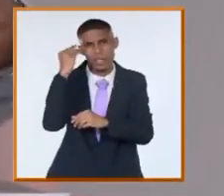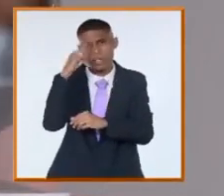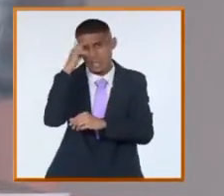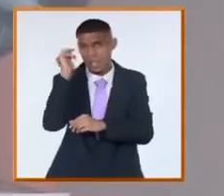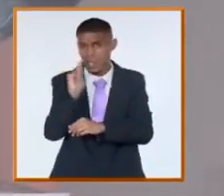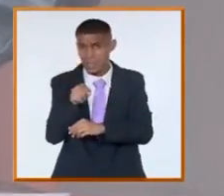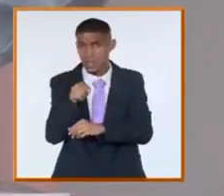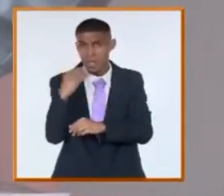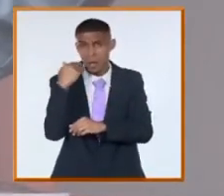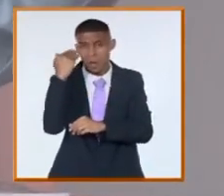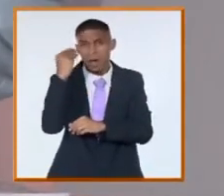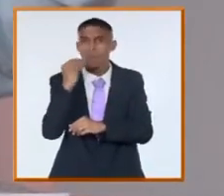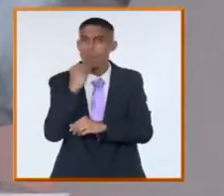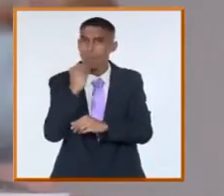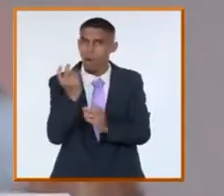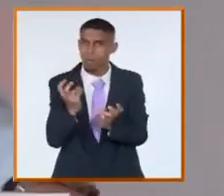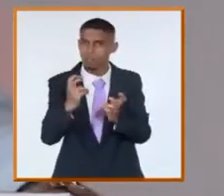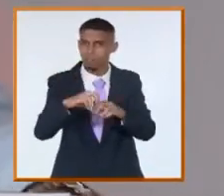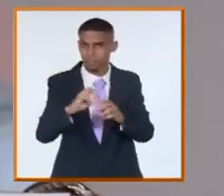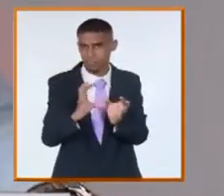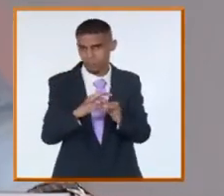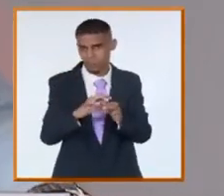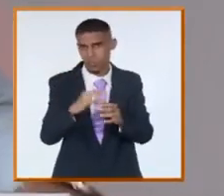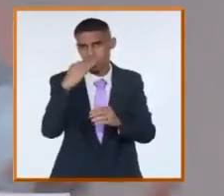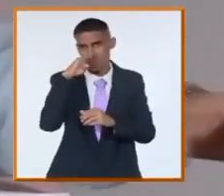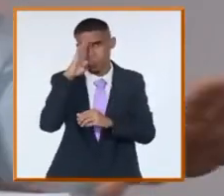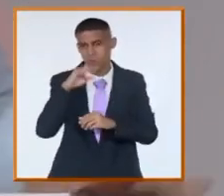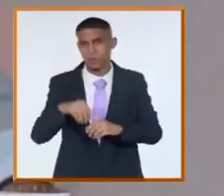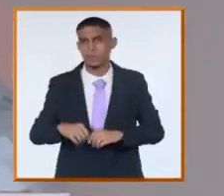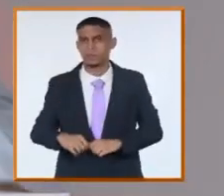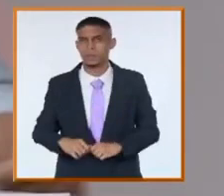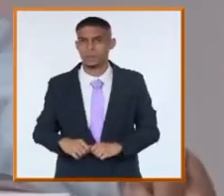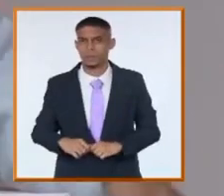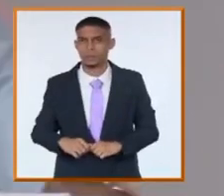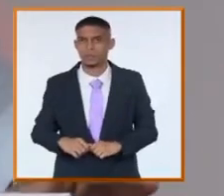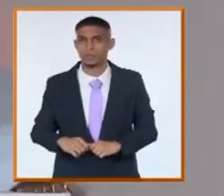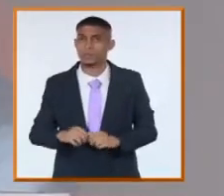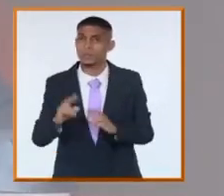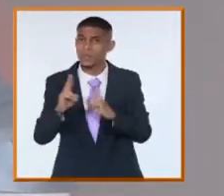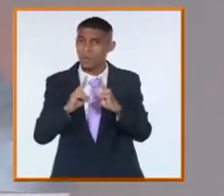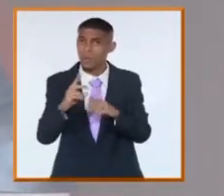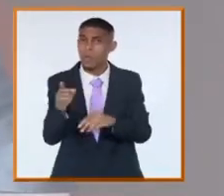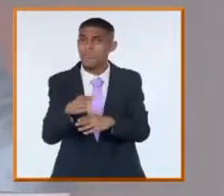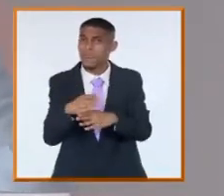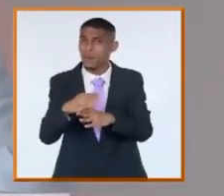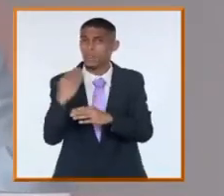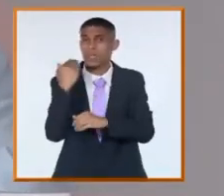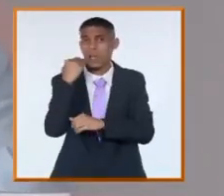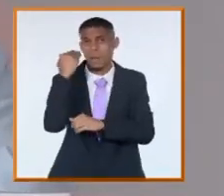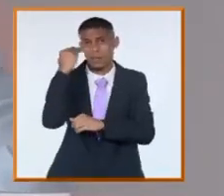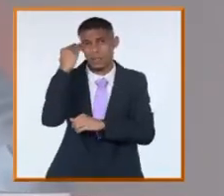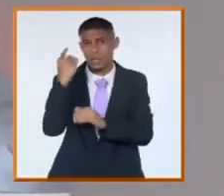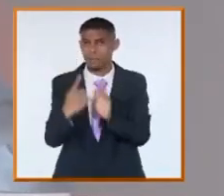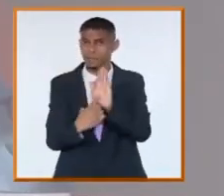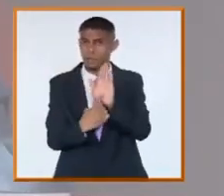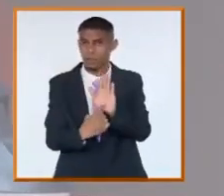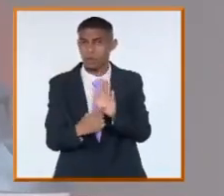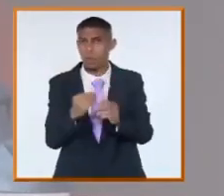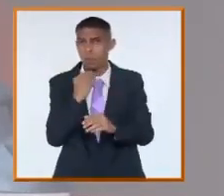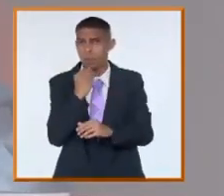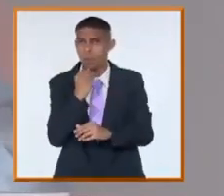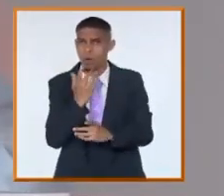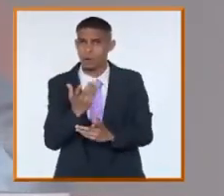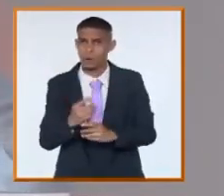hace inscribe con esa categoría hasta dónde pueden hacer de acuerdo a las capacidades demostradas de las cosas que pueden pueden hacer